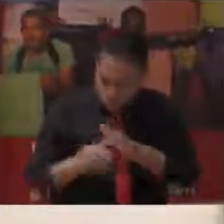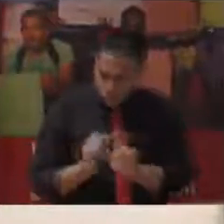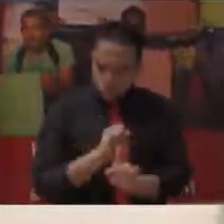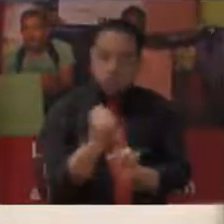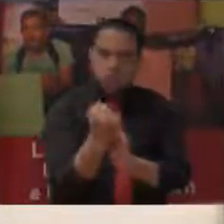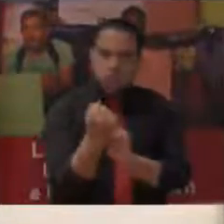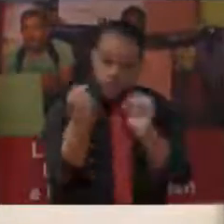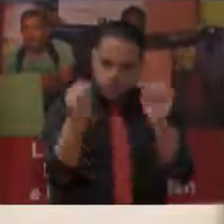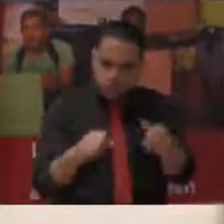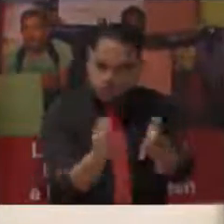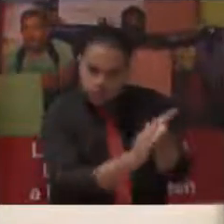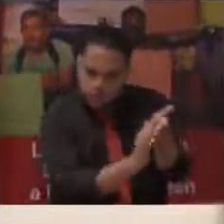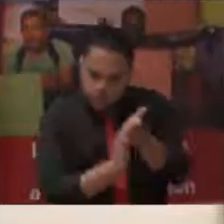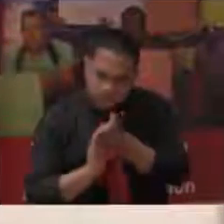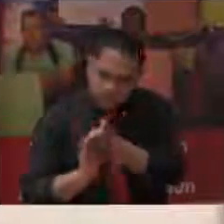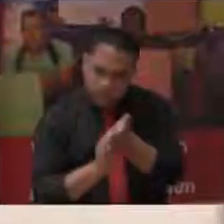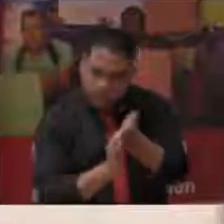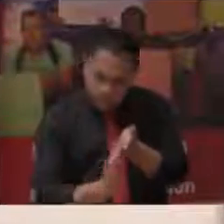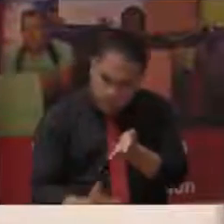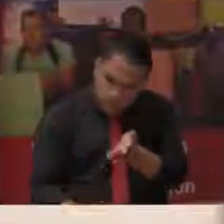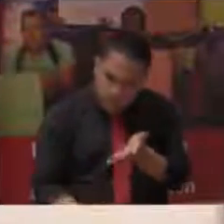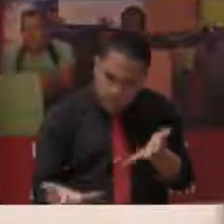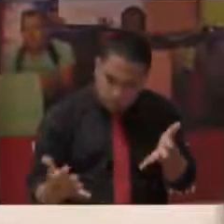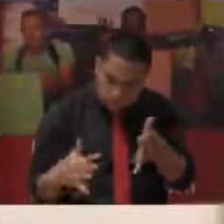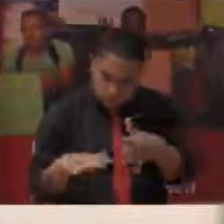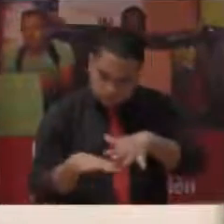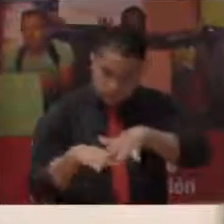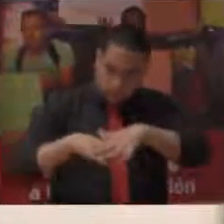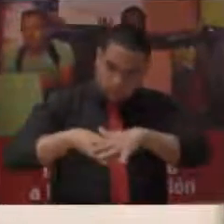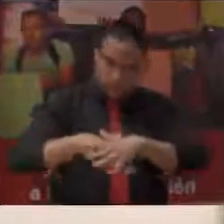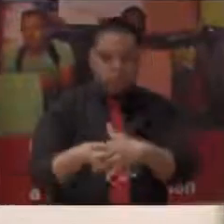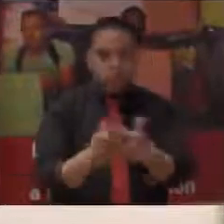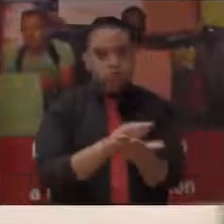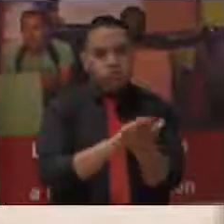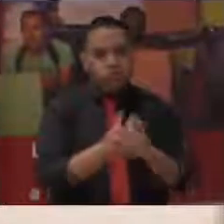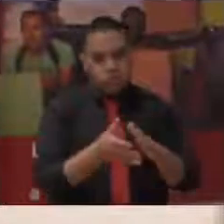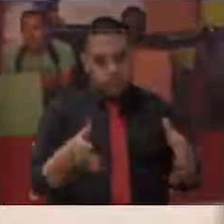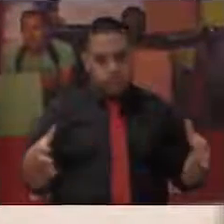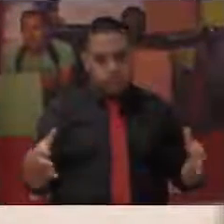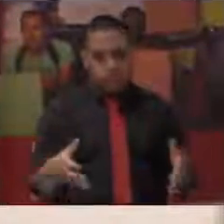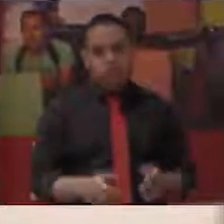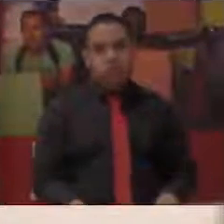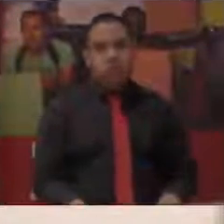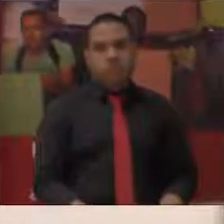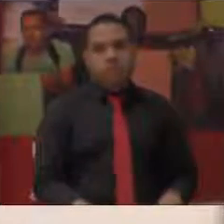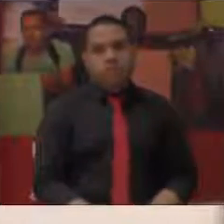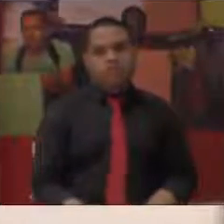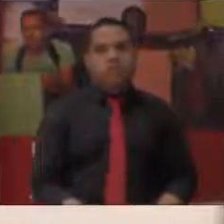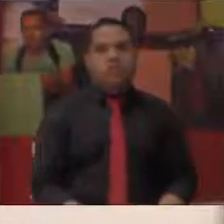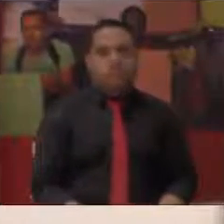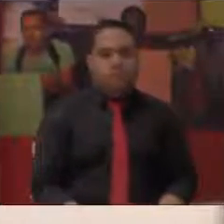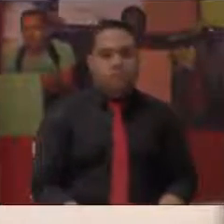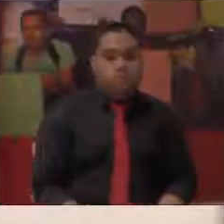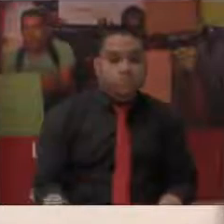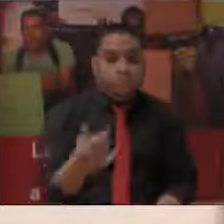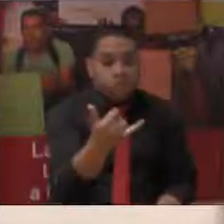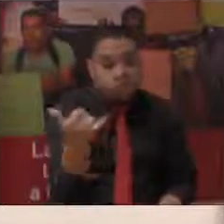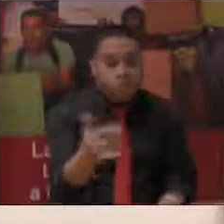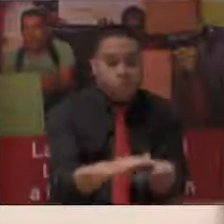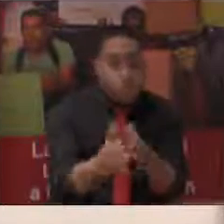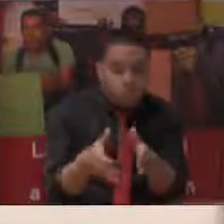modelo de reintegración comunitaria. Este modelo lo que busca es que llegamos a las comunidades,